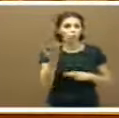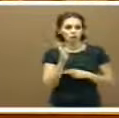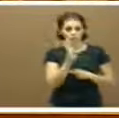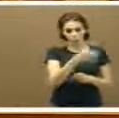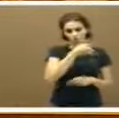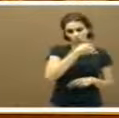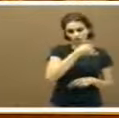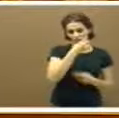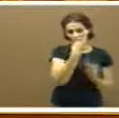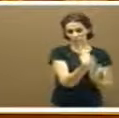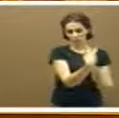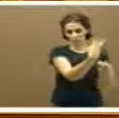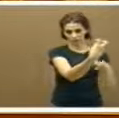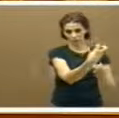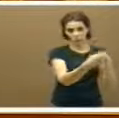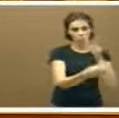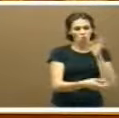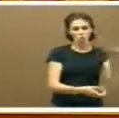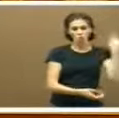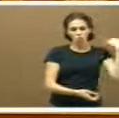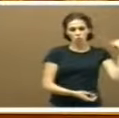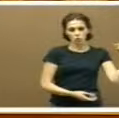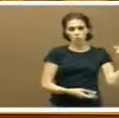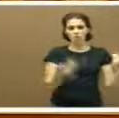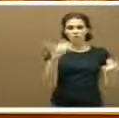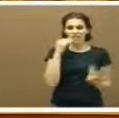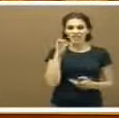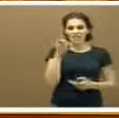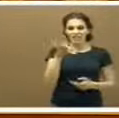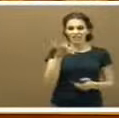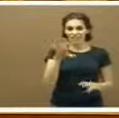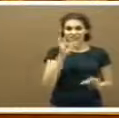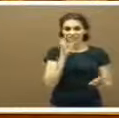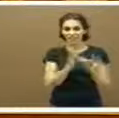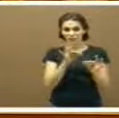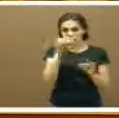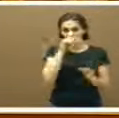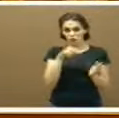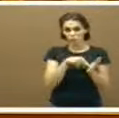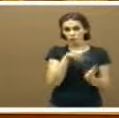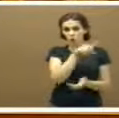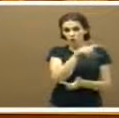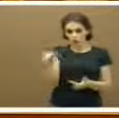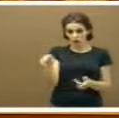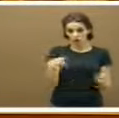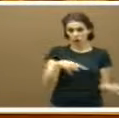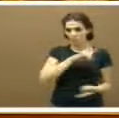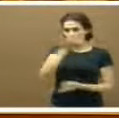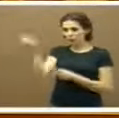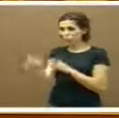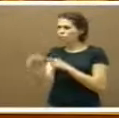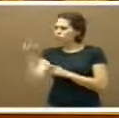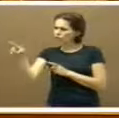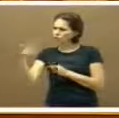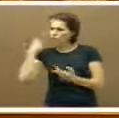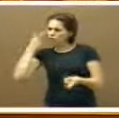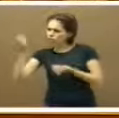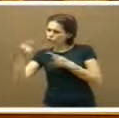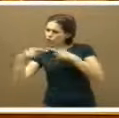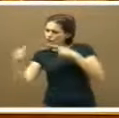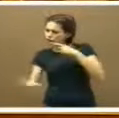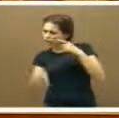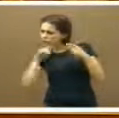en una pregunta que le hizo el 15 de septiembre del 2011 cómo iba a controlar usted el déficit.